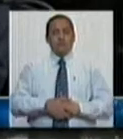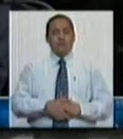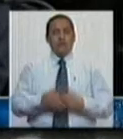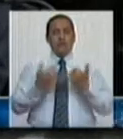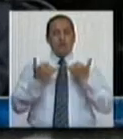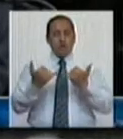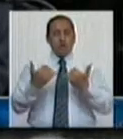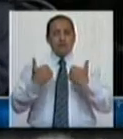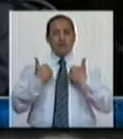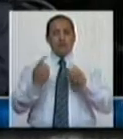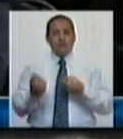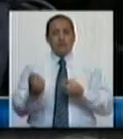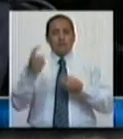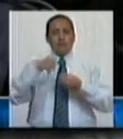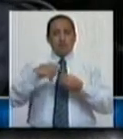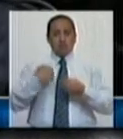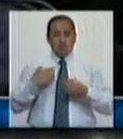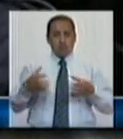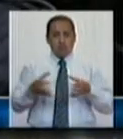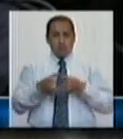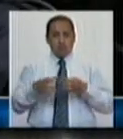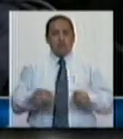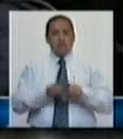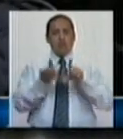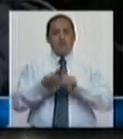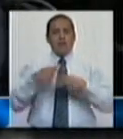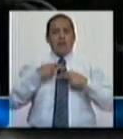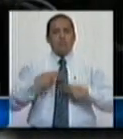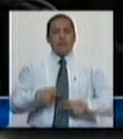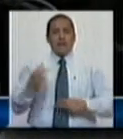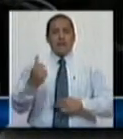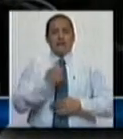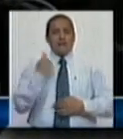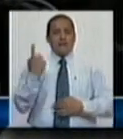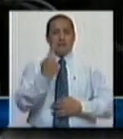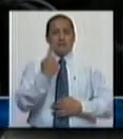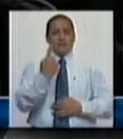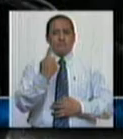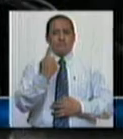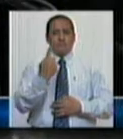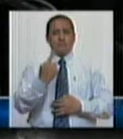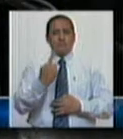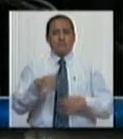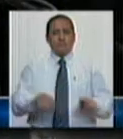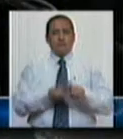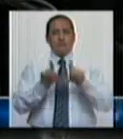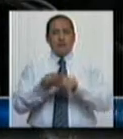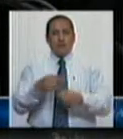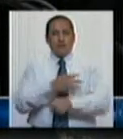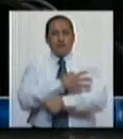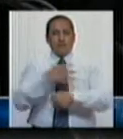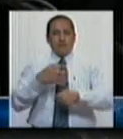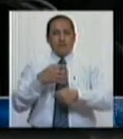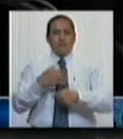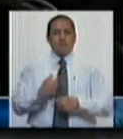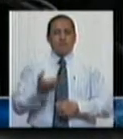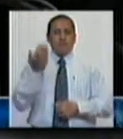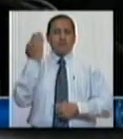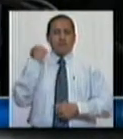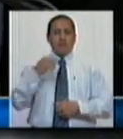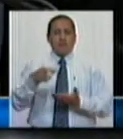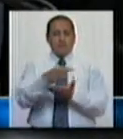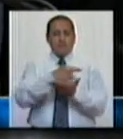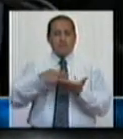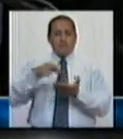que hoy día pertenece no solamente a nosotros, sino a la humanidad, en las fortalezas de Pachacámac, aquí en